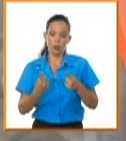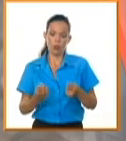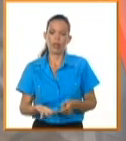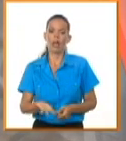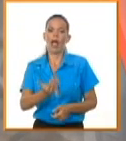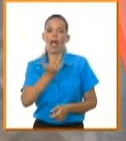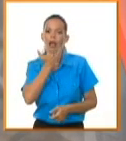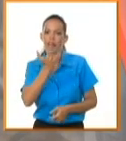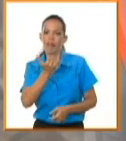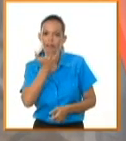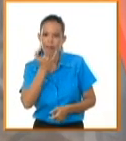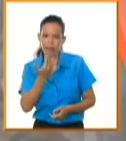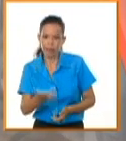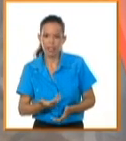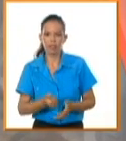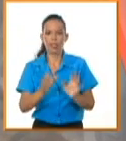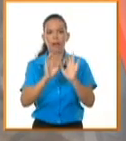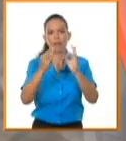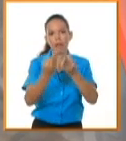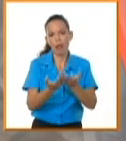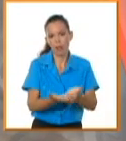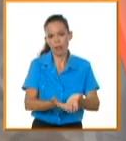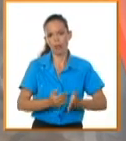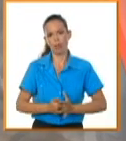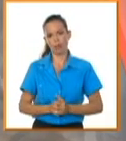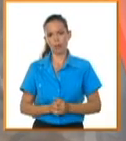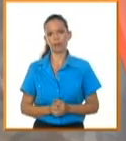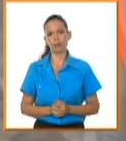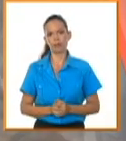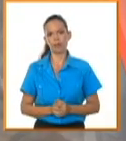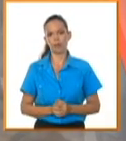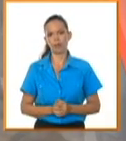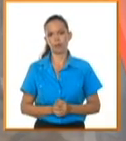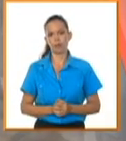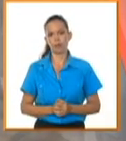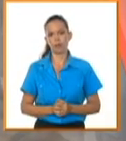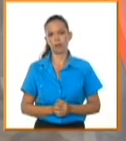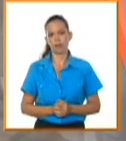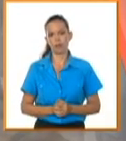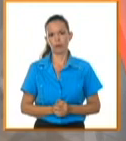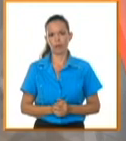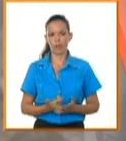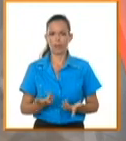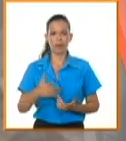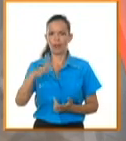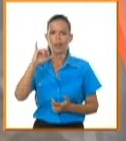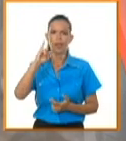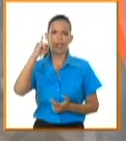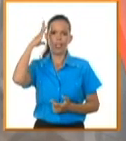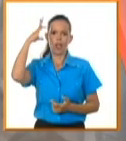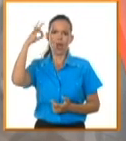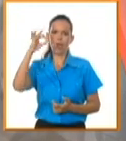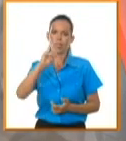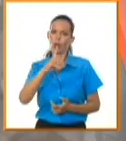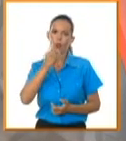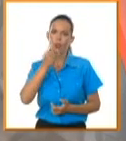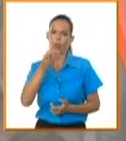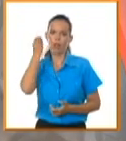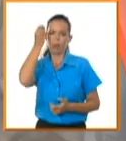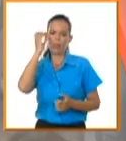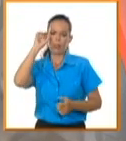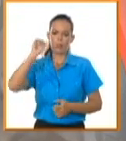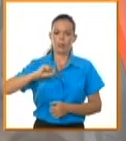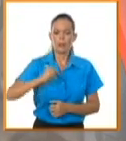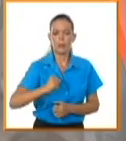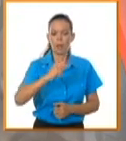a esa familia a ese a esa persona Entonces sería irracional pensar que eso pudiera ser así y pongo el segundo ejemplo